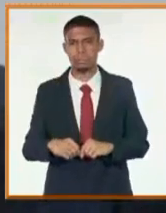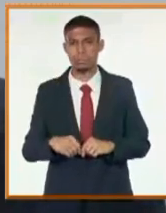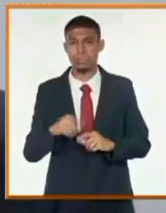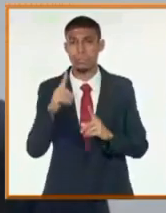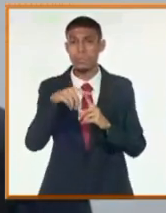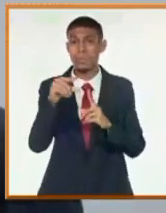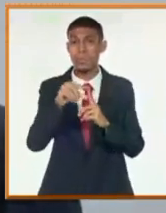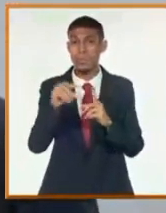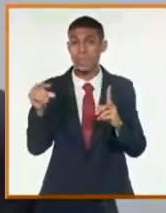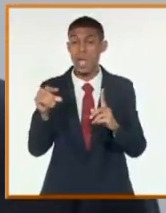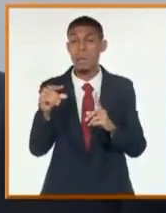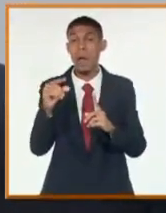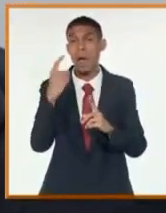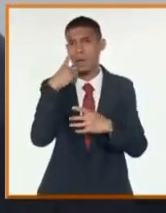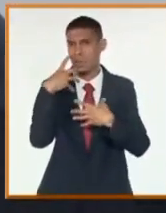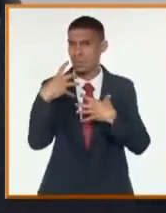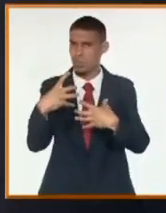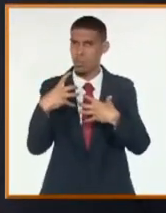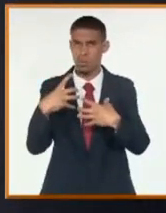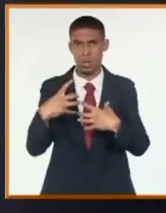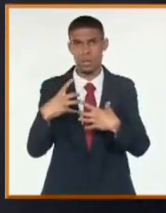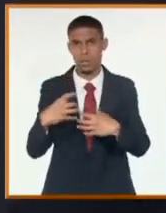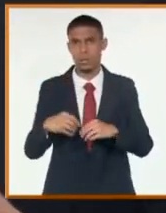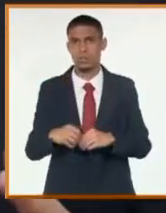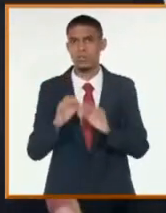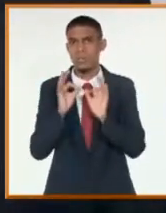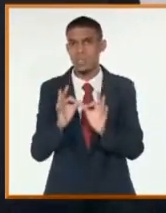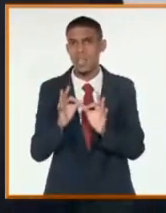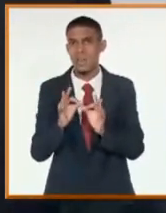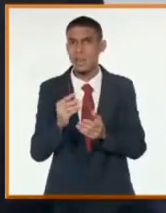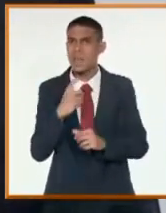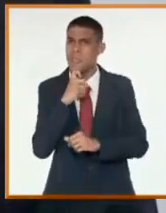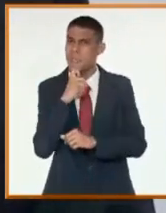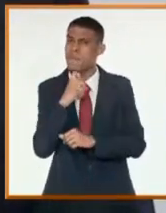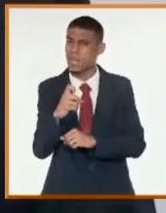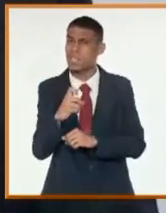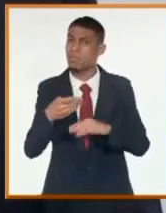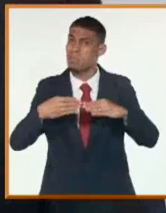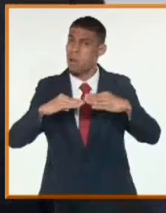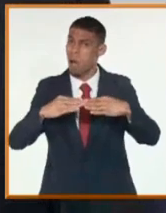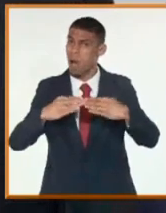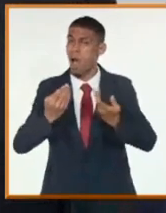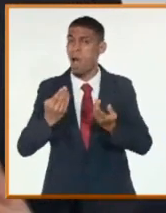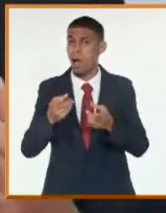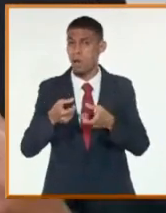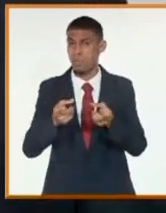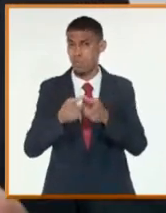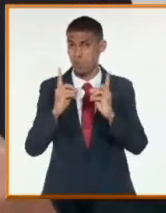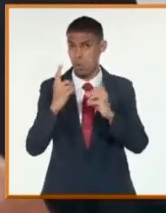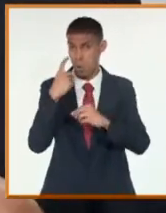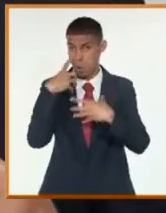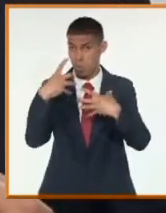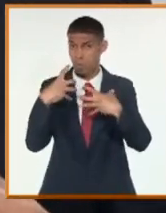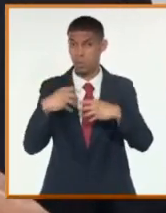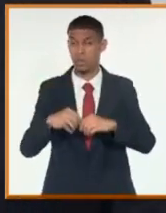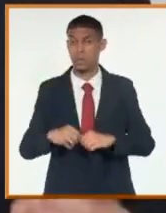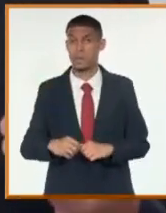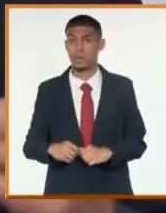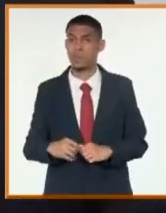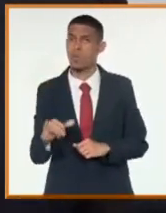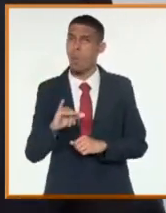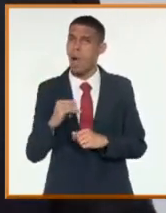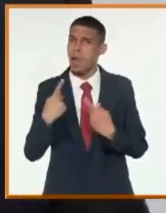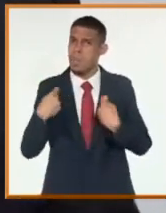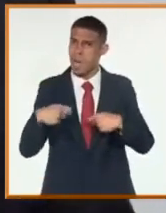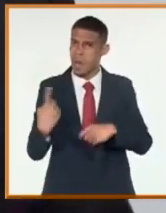tema necesario, pero un tema original, un tema que no siempre es el que es tratado en un evento de este tipo y al que tenemos derecho los países del sur,